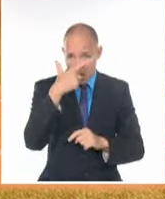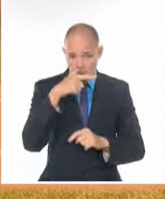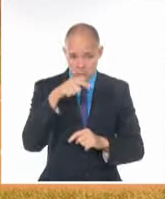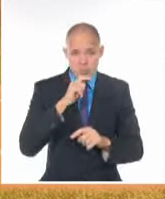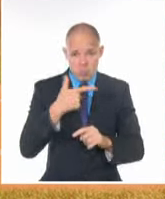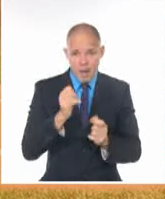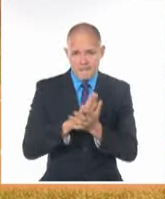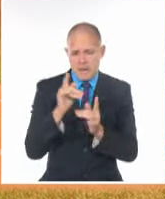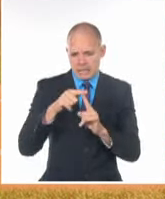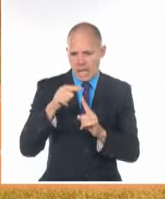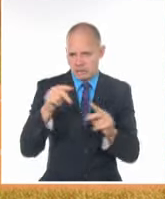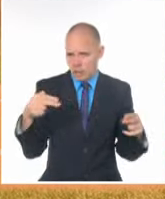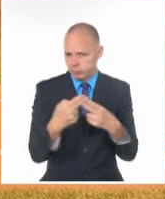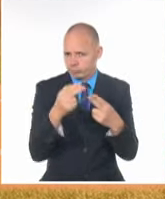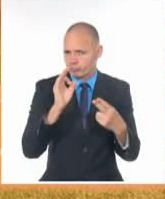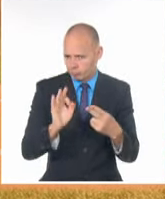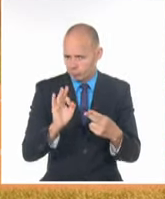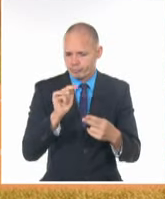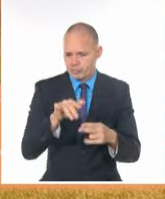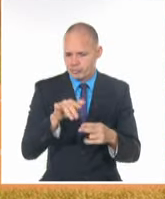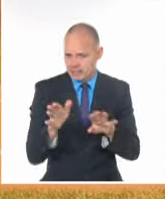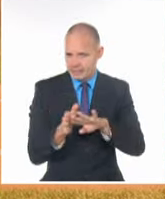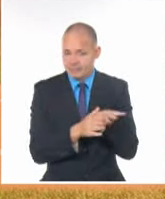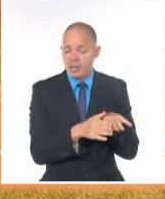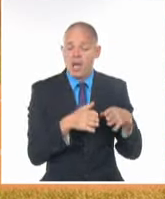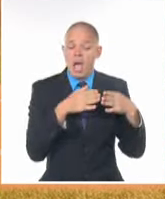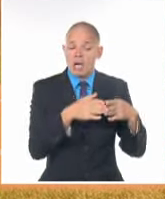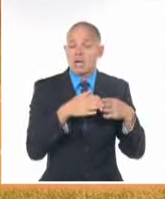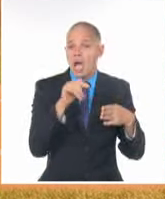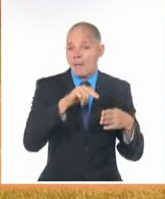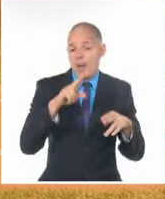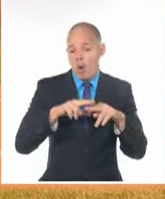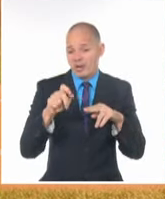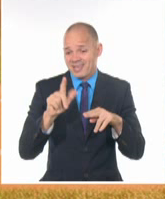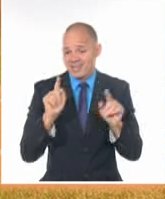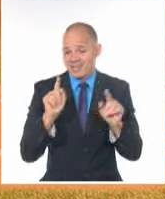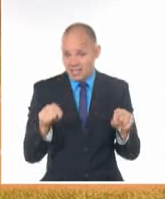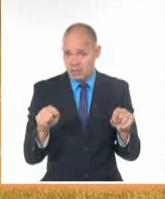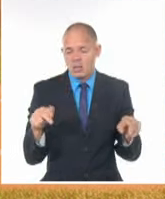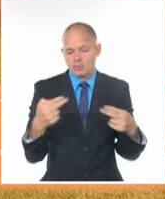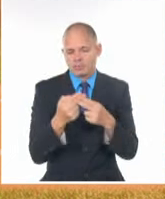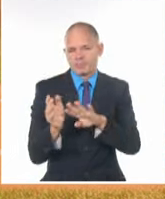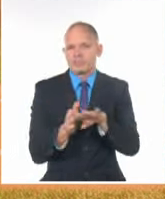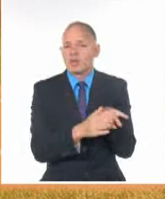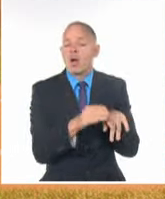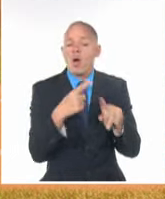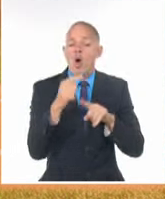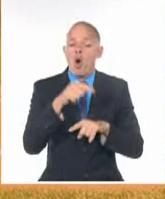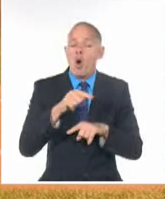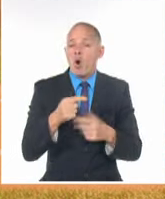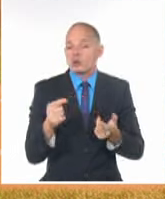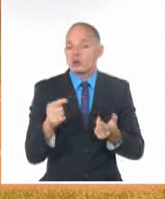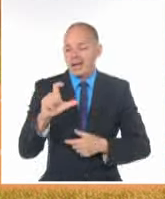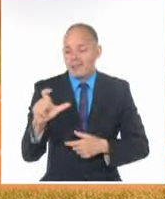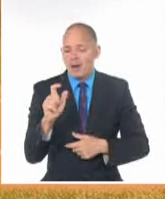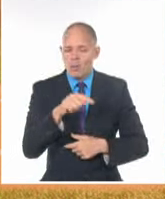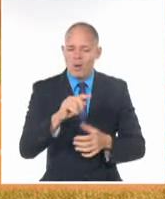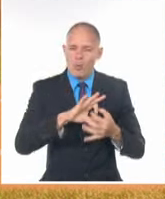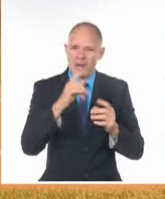Matanzas en el José Ramón Cepero, Gran Madolguín en el Mártires de Barbados y Guantánamo de Cabo Verde en el Guyen by